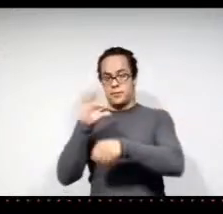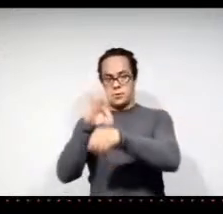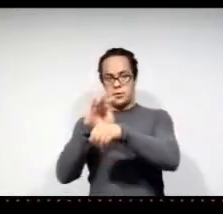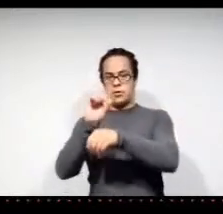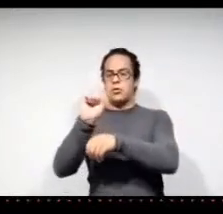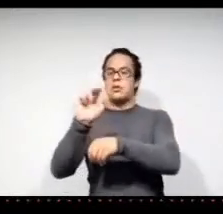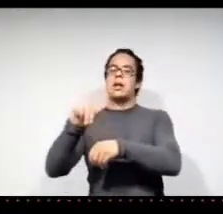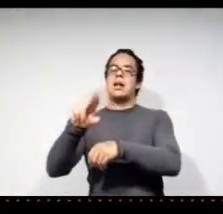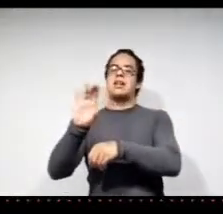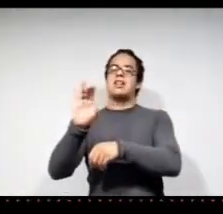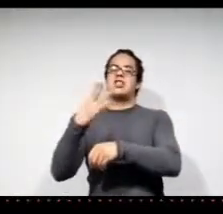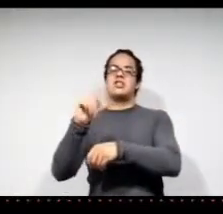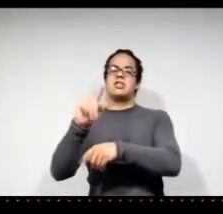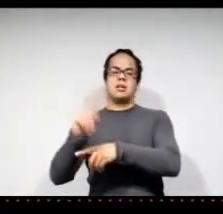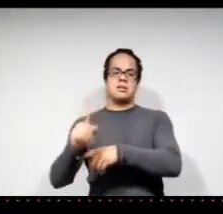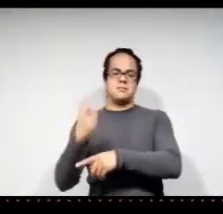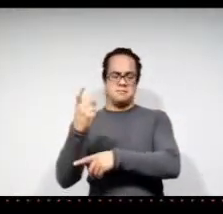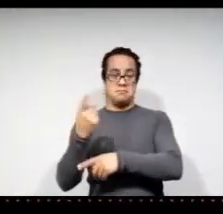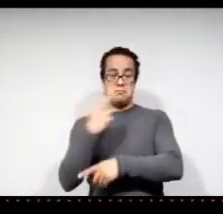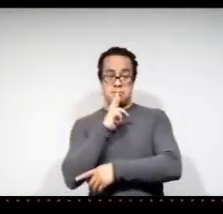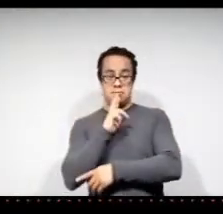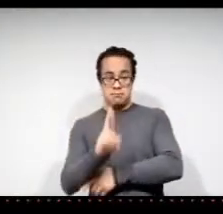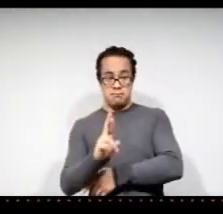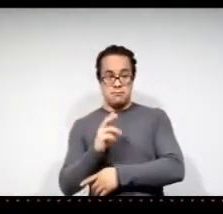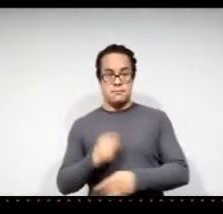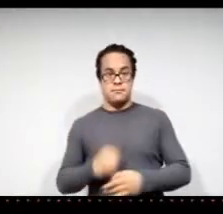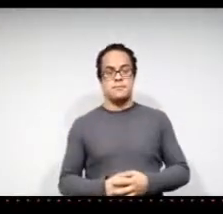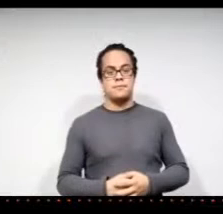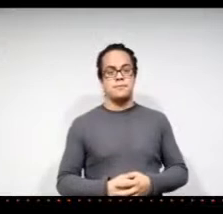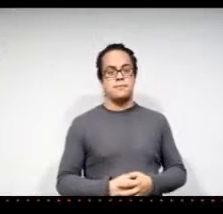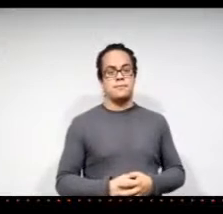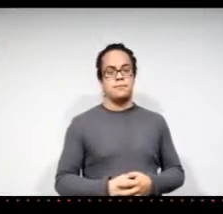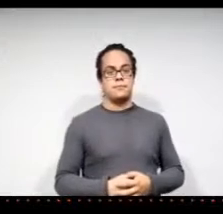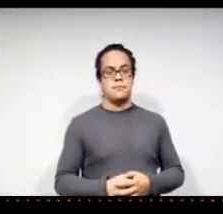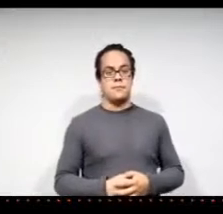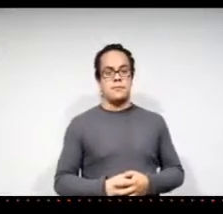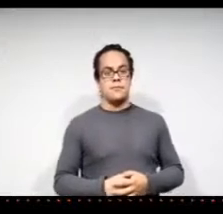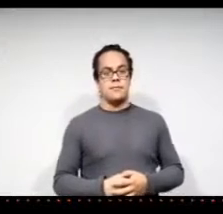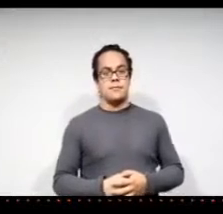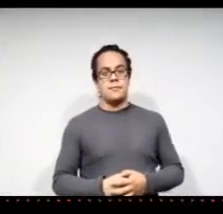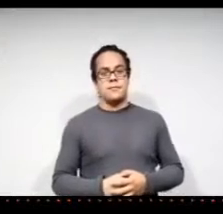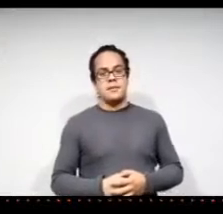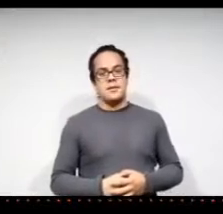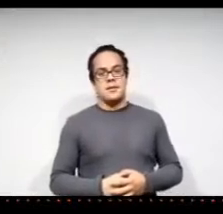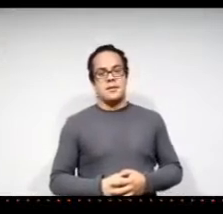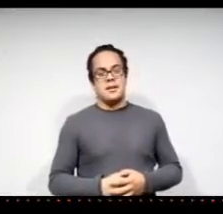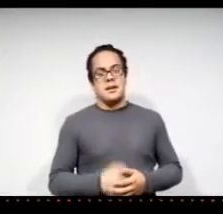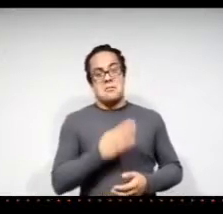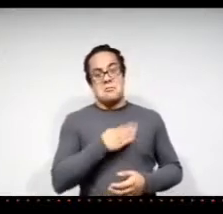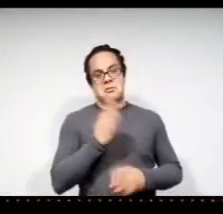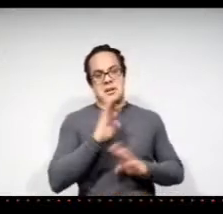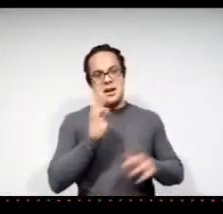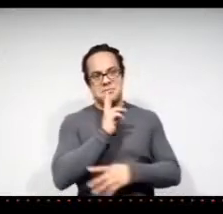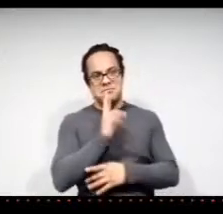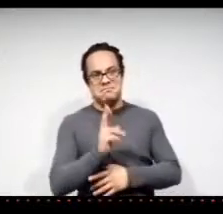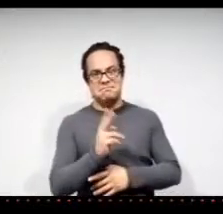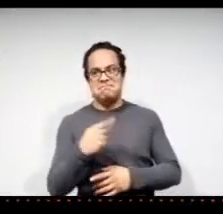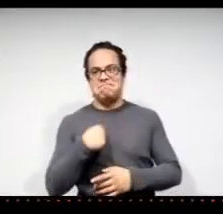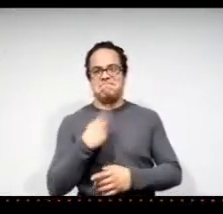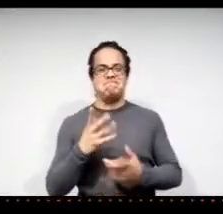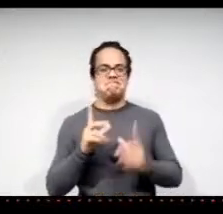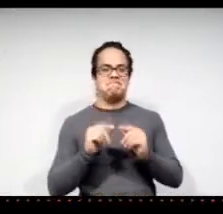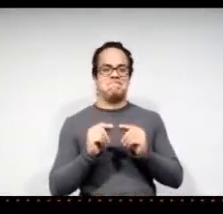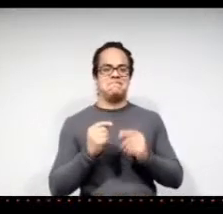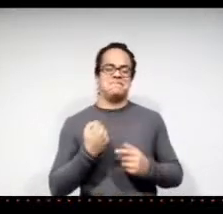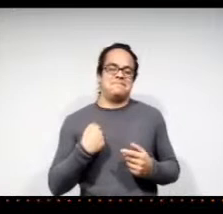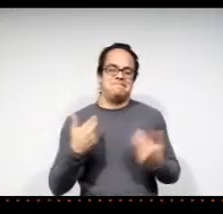Mendiola para contestar la pregunta del doctor Escamilla. Bueno, ya fue respondida. No se cree. Él es, yo